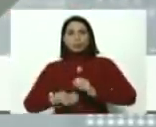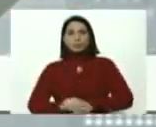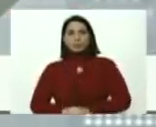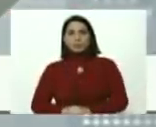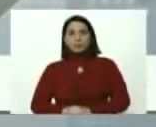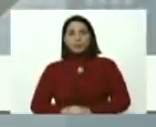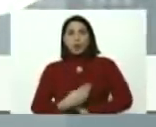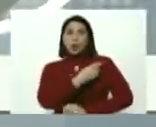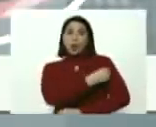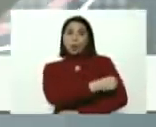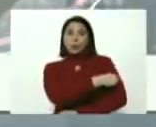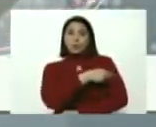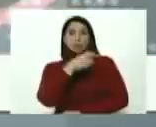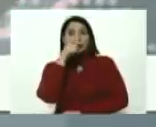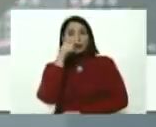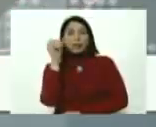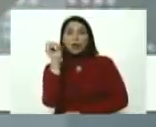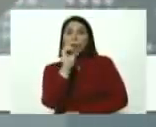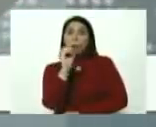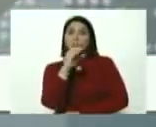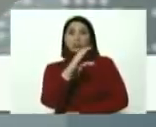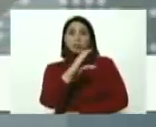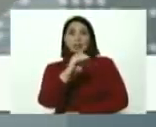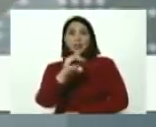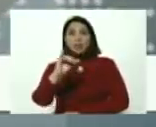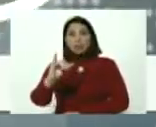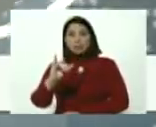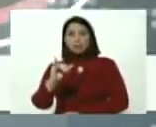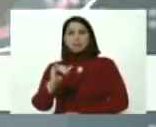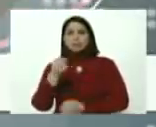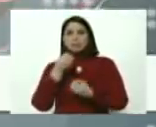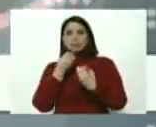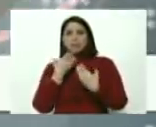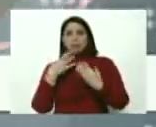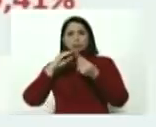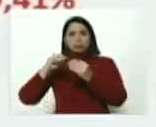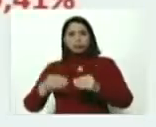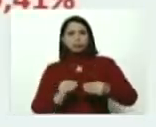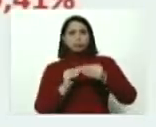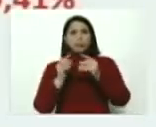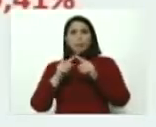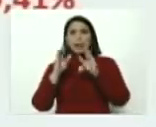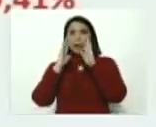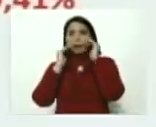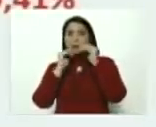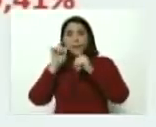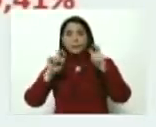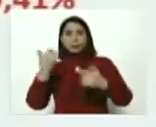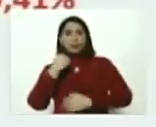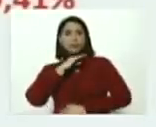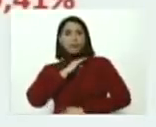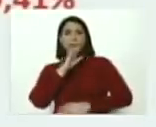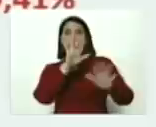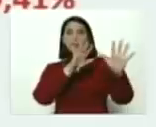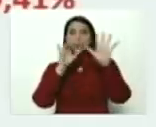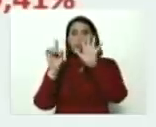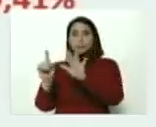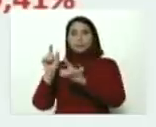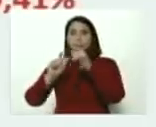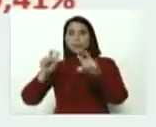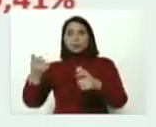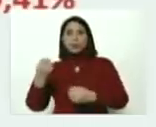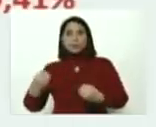en hospitales centinelas o en CDI debidamente acondicionados para tal fin. Solo 16 pacientes,